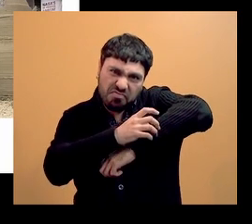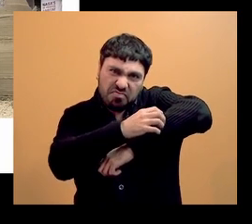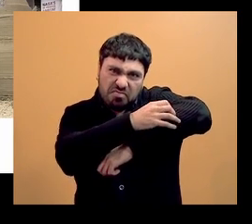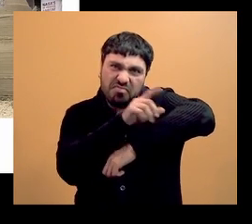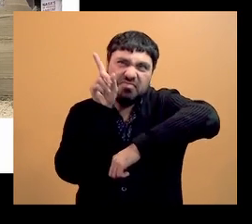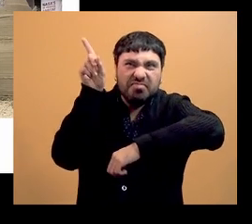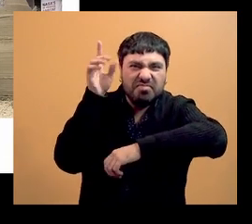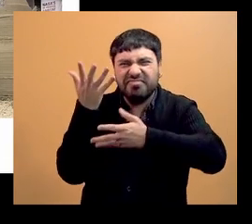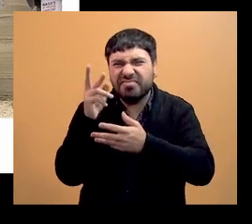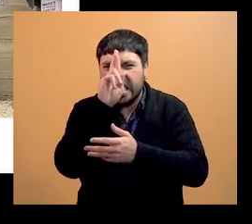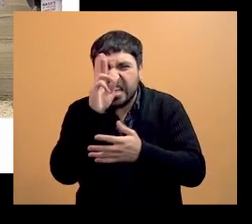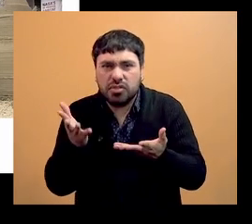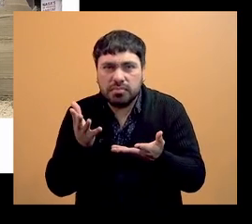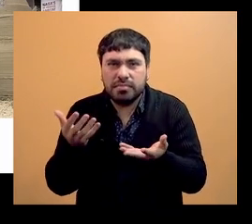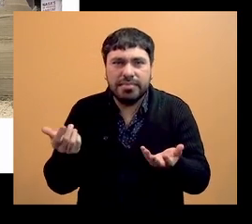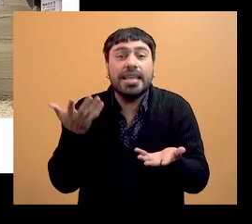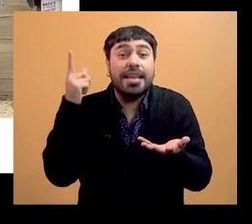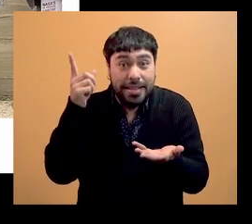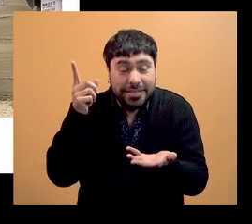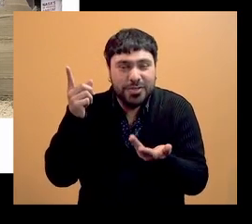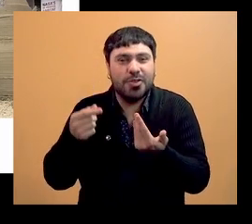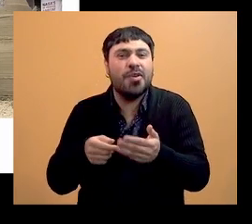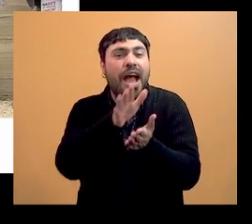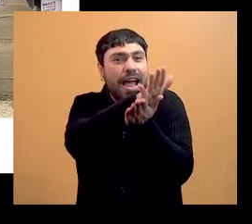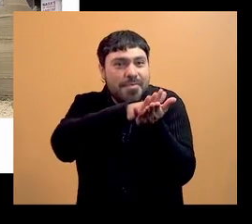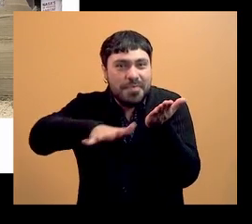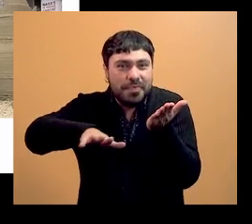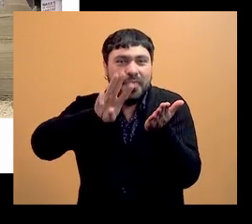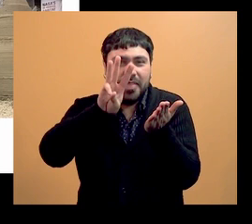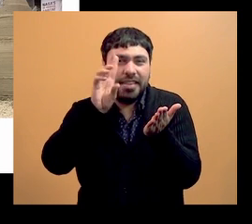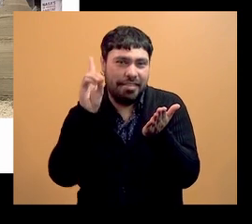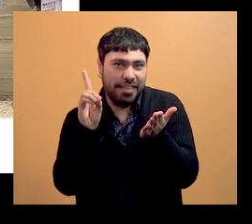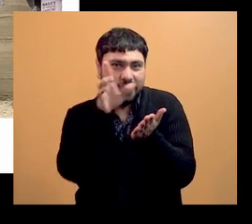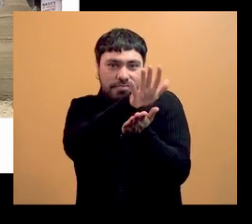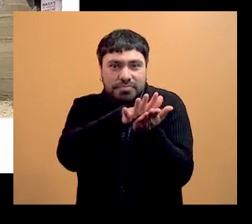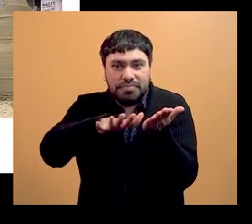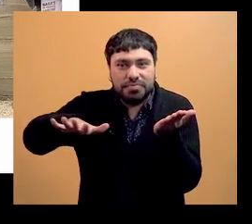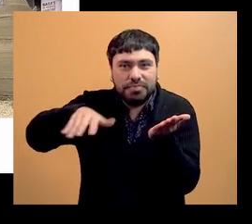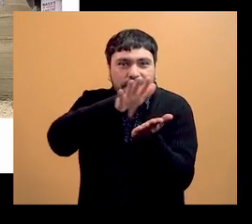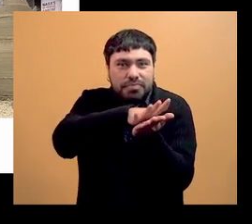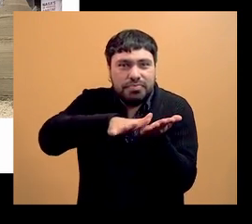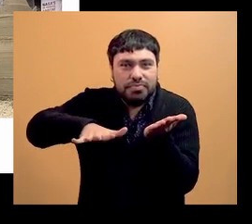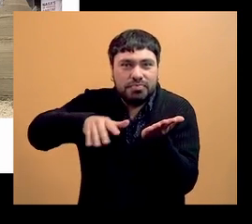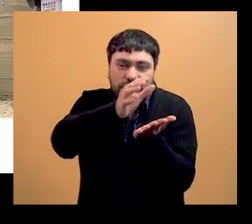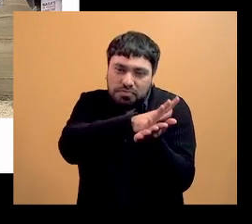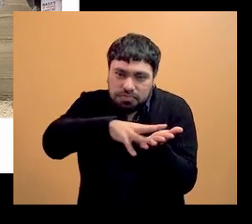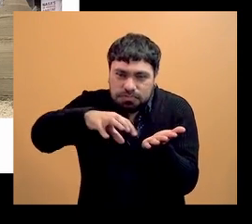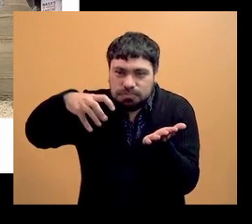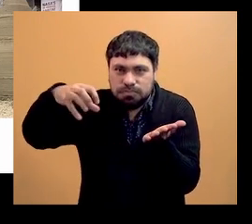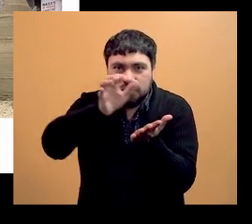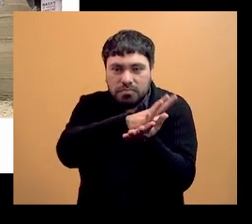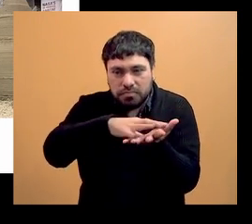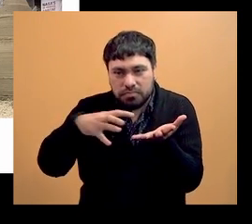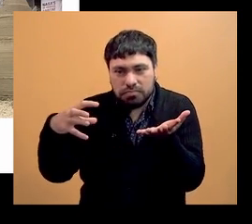3D que está flotando en el espacio y que se le lleva material. Esta impresora lo que hace es que, básicamente lo único que